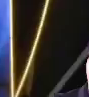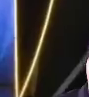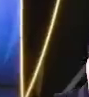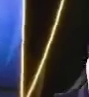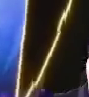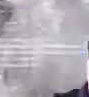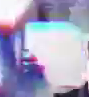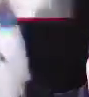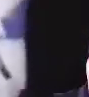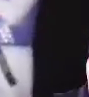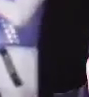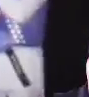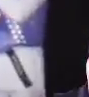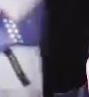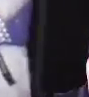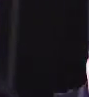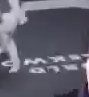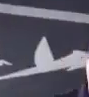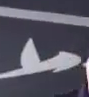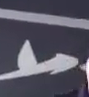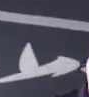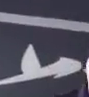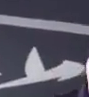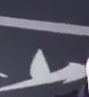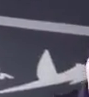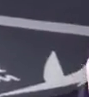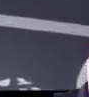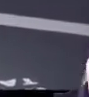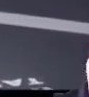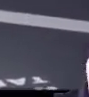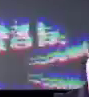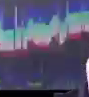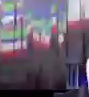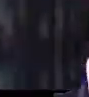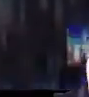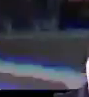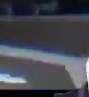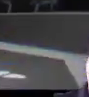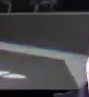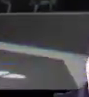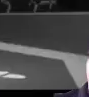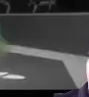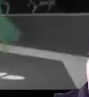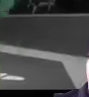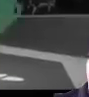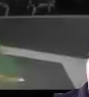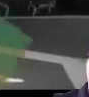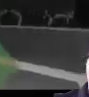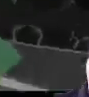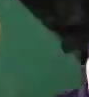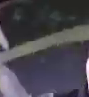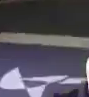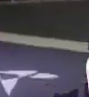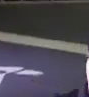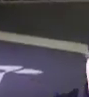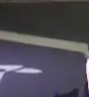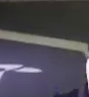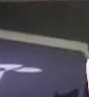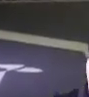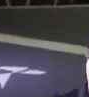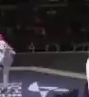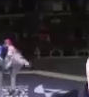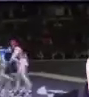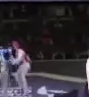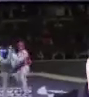coronó subcampeón en los Juegos Centroamericanos y del Caribe San Salvador 2023 en la categoría más de